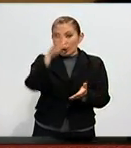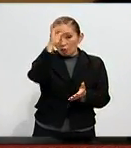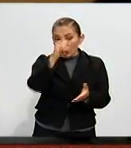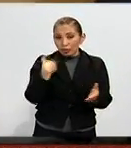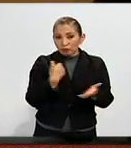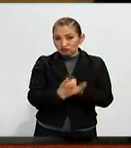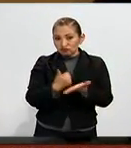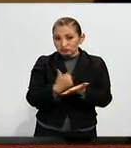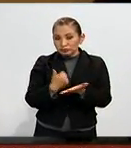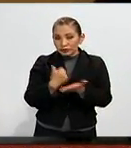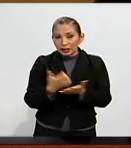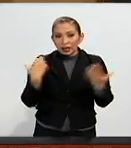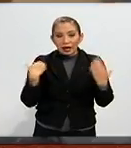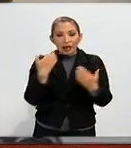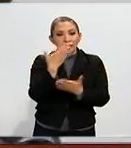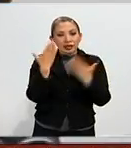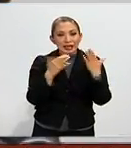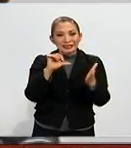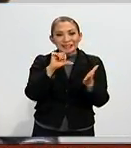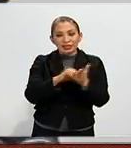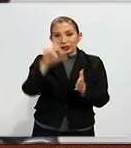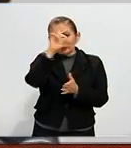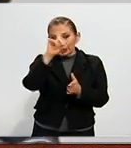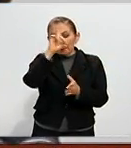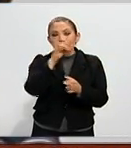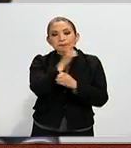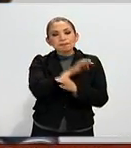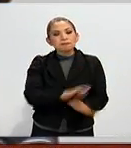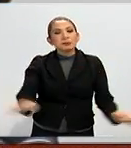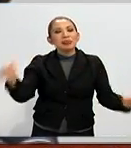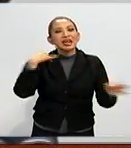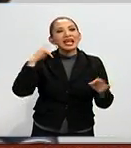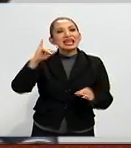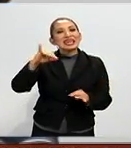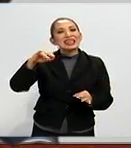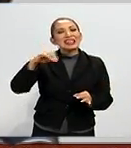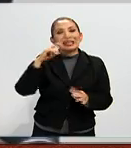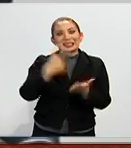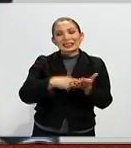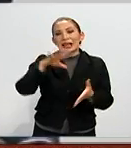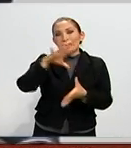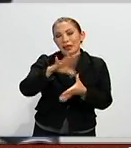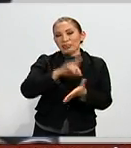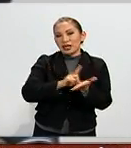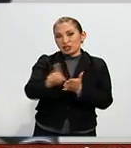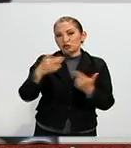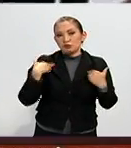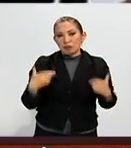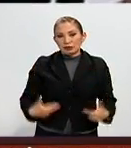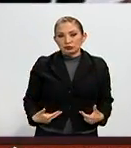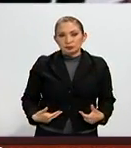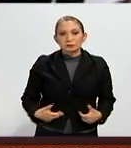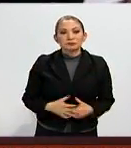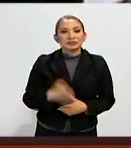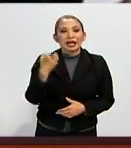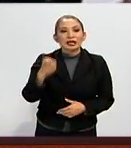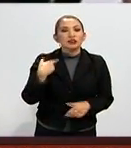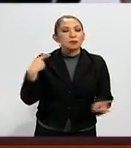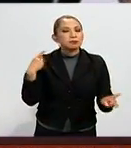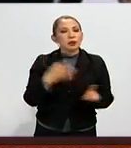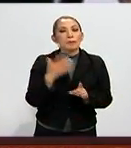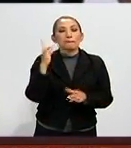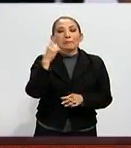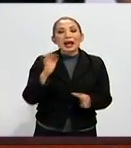acuerdo de cooperación académica con el Centro de Asesoría y Promoción Electoral del Instituto Interamericano de Derechos Humanos. Esto con el fin